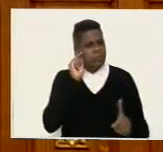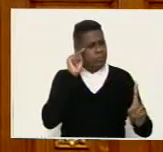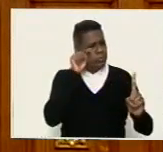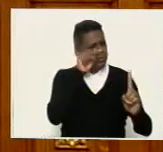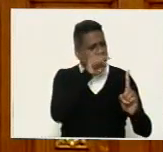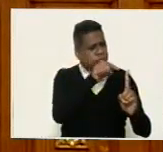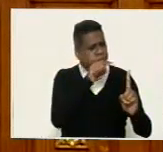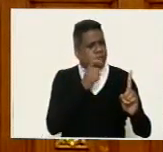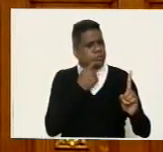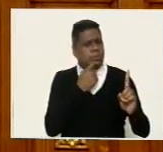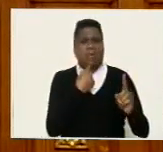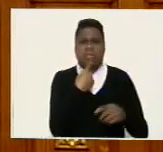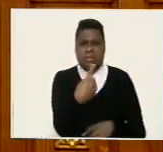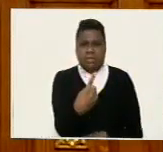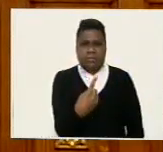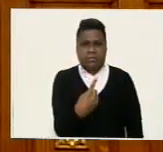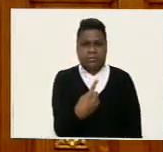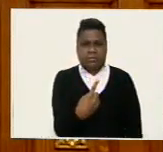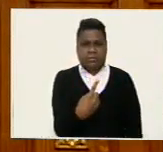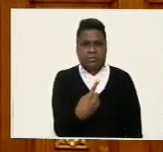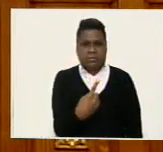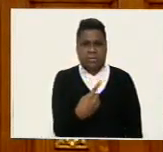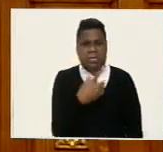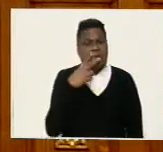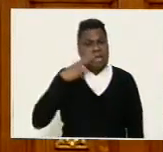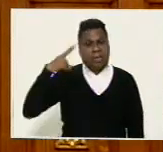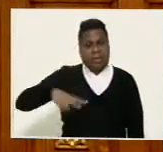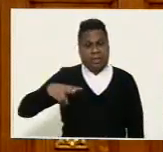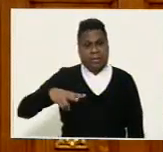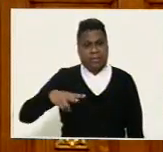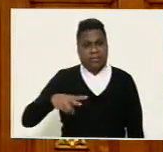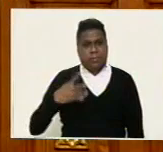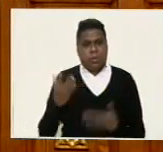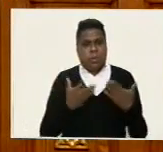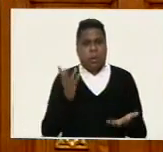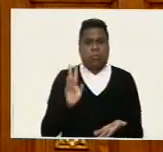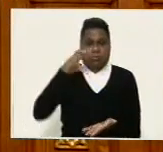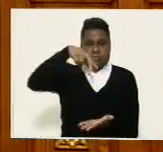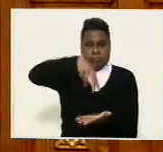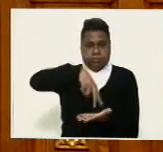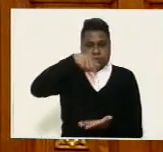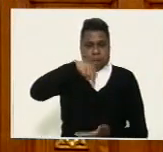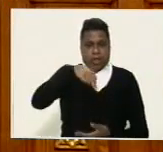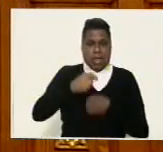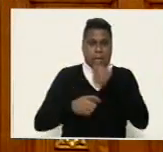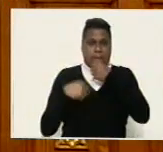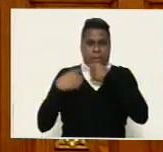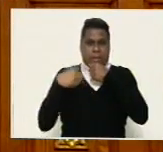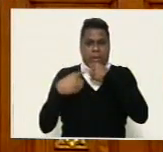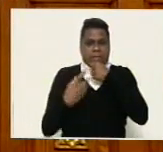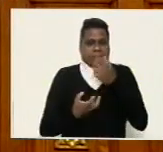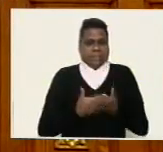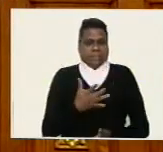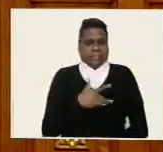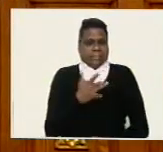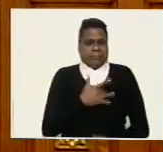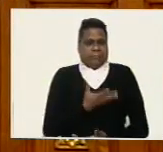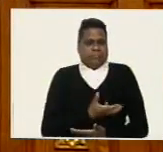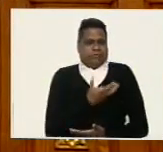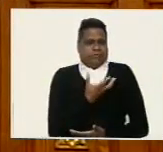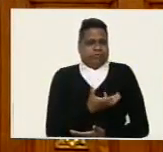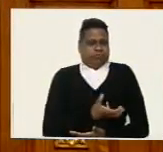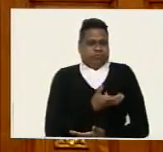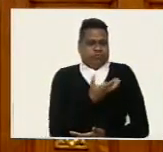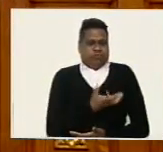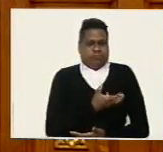que han estado en este espacio, y es cierto, cuando nos paramos aquí sentimos la llamarada del gigante, sentimos